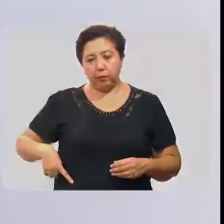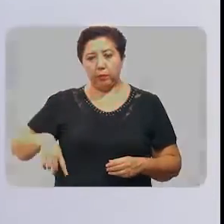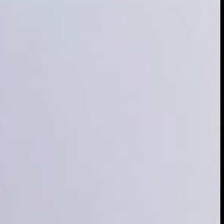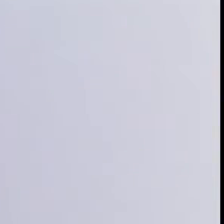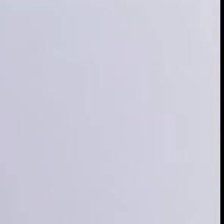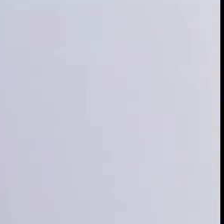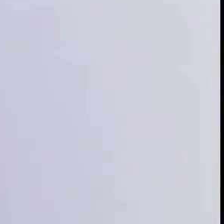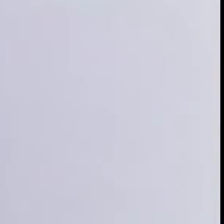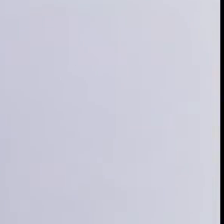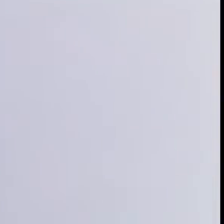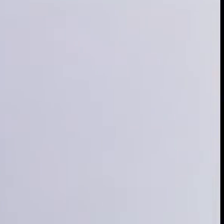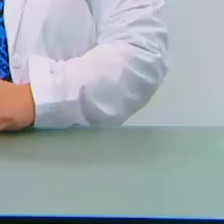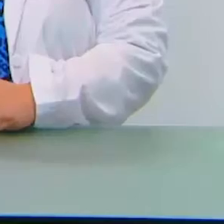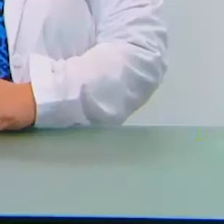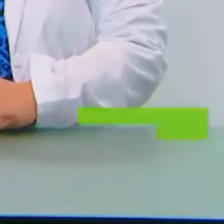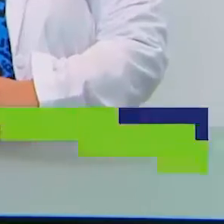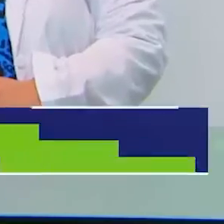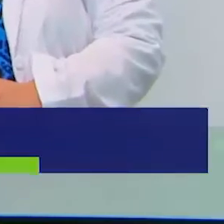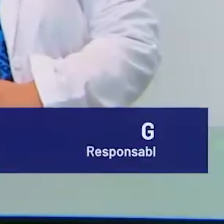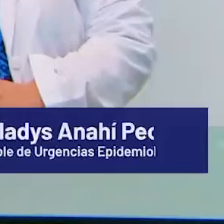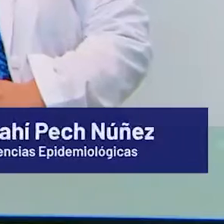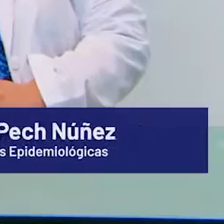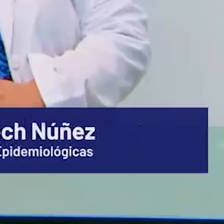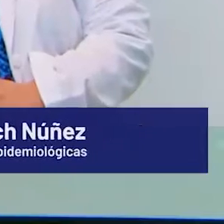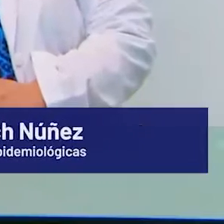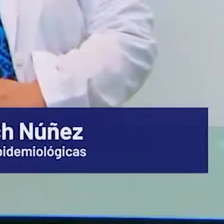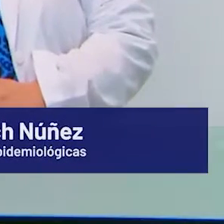gobierno federal. Ese es el reporte, doctora.